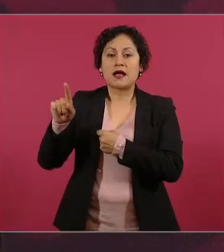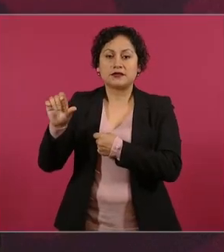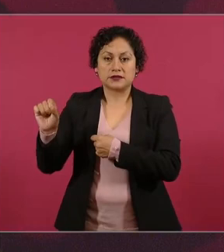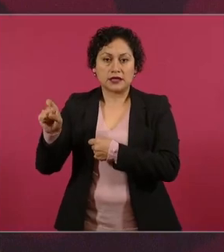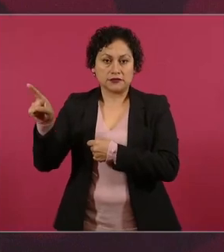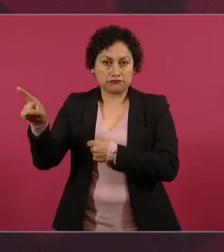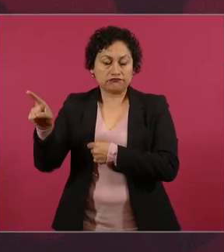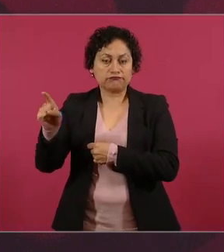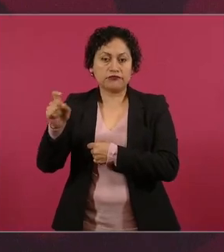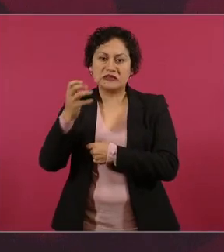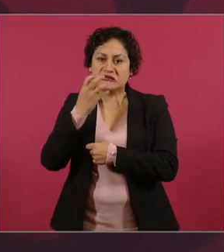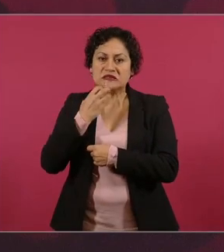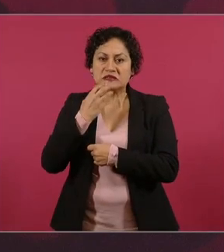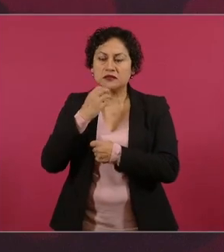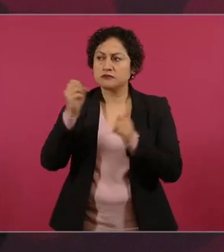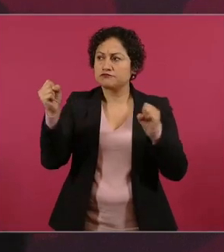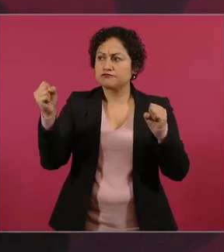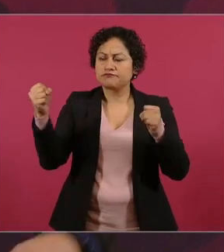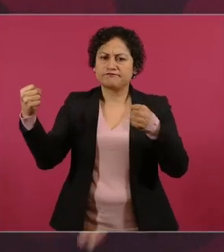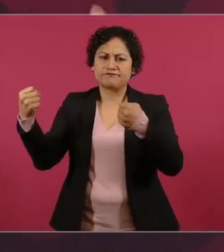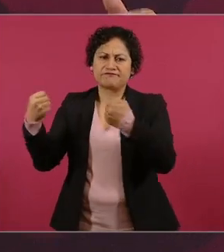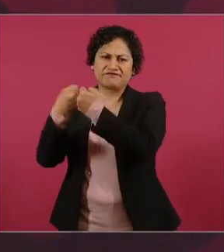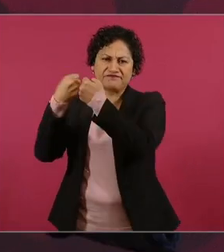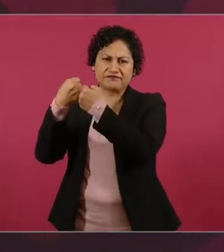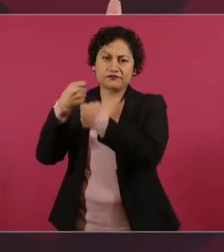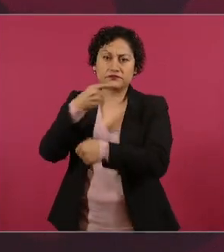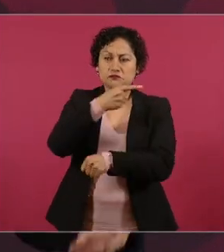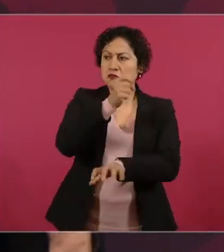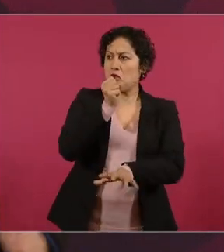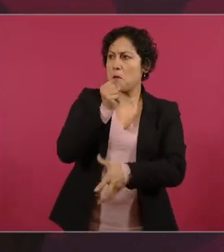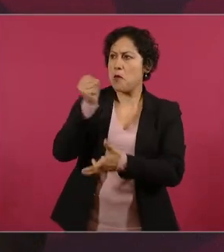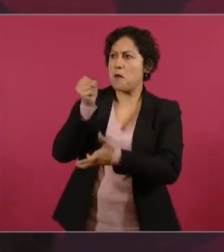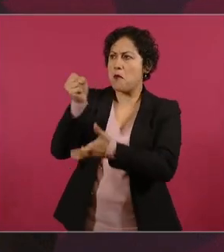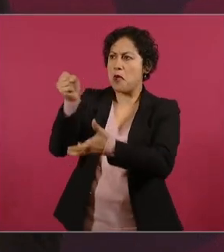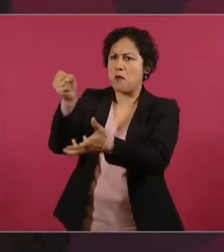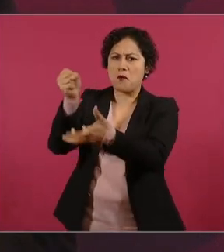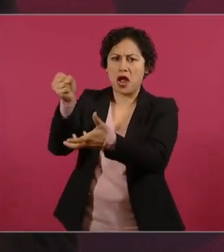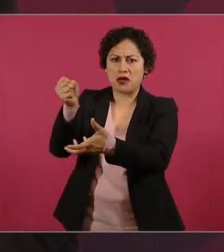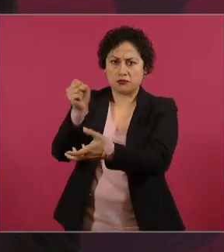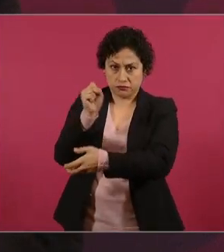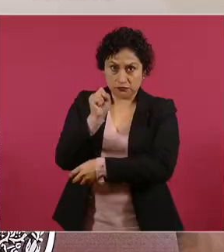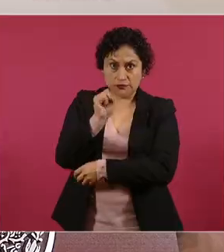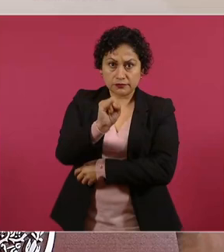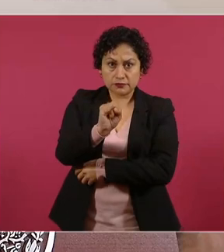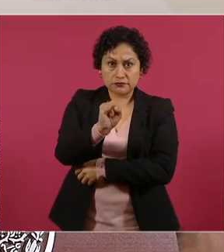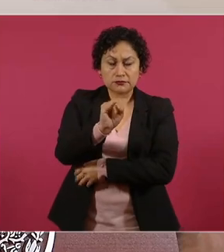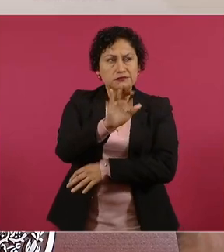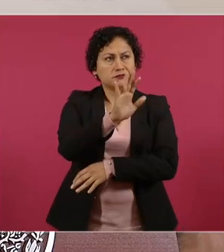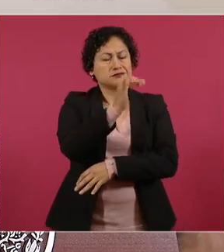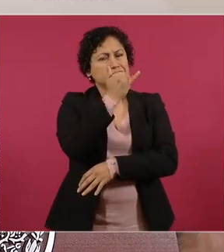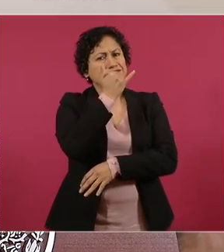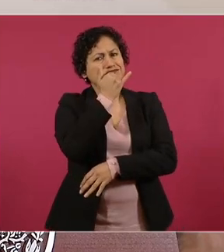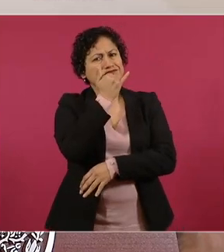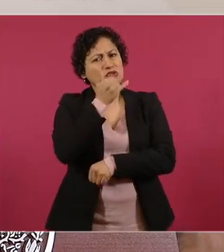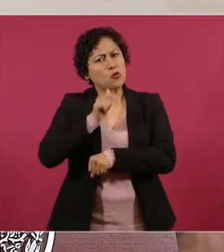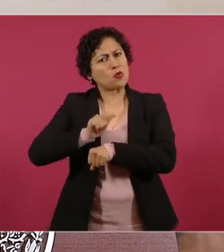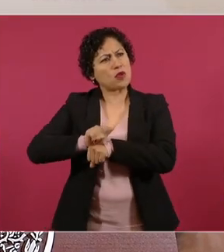Israel. ¿Y cuánto a Guatemala? ¿Y cuánto a Haití?